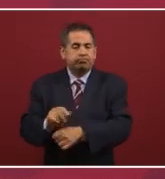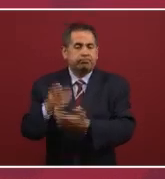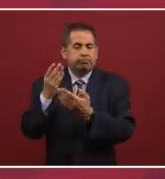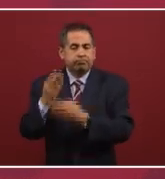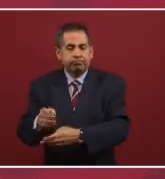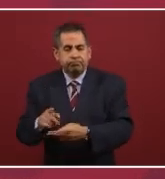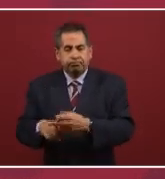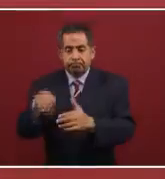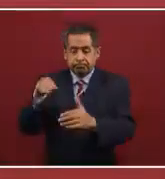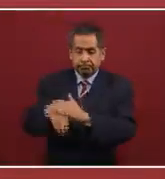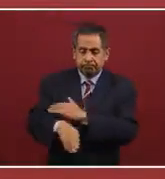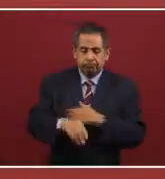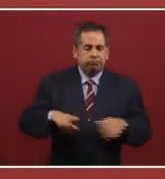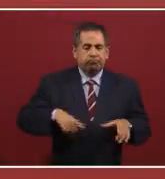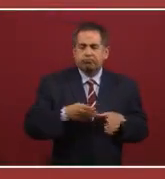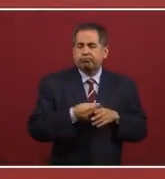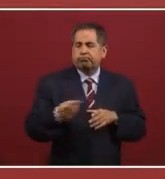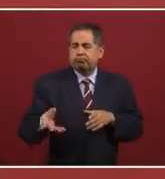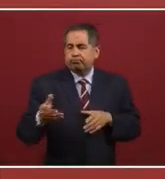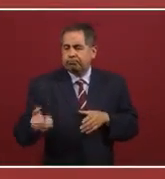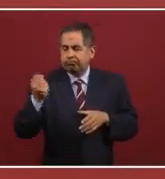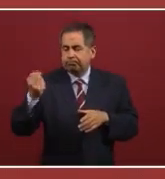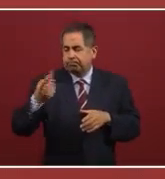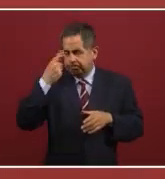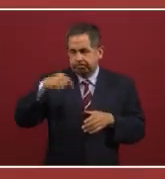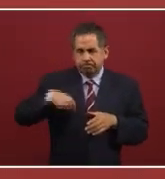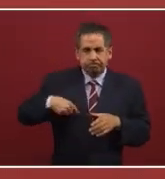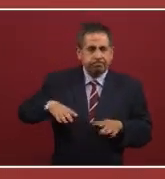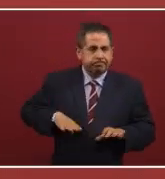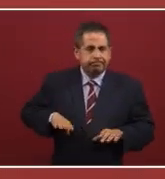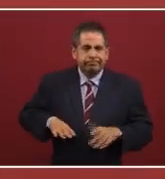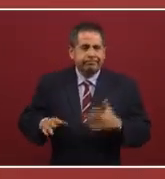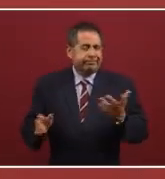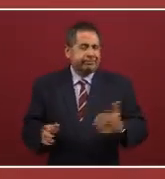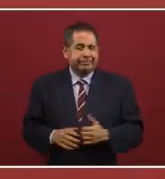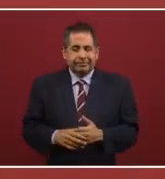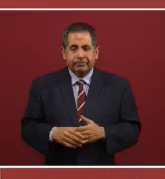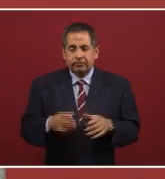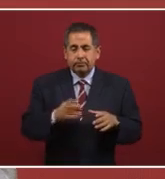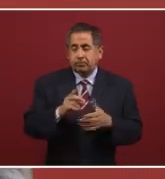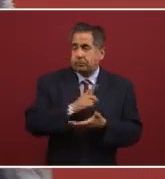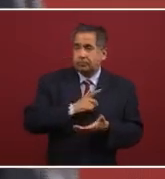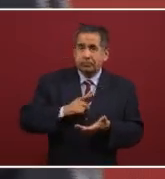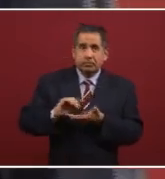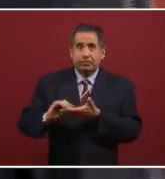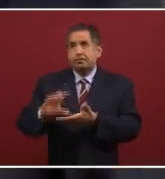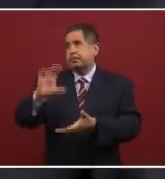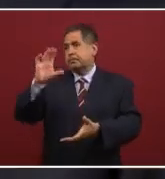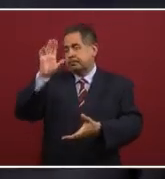en quiebra y para convertir deudas